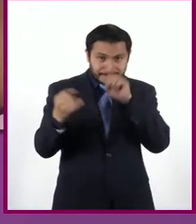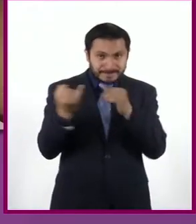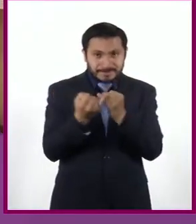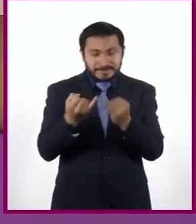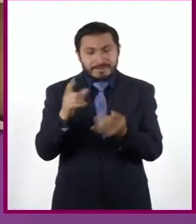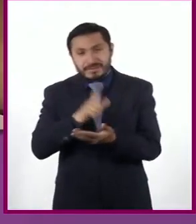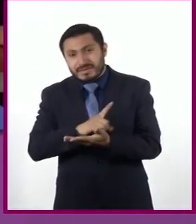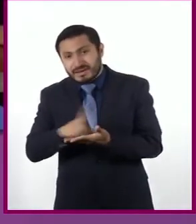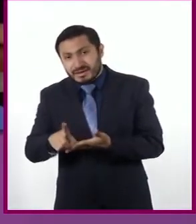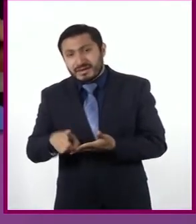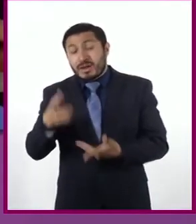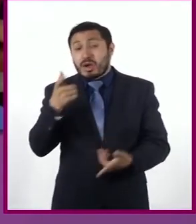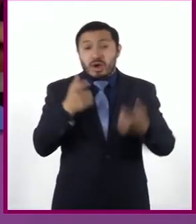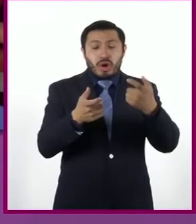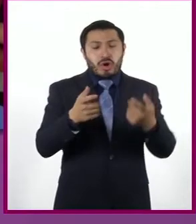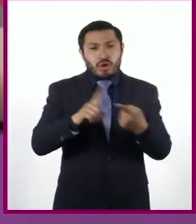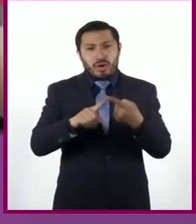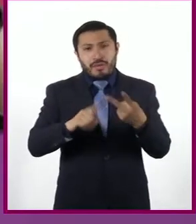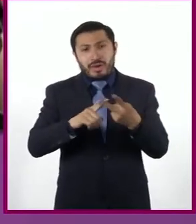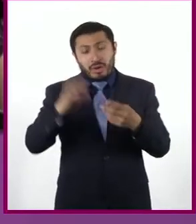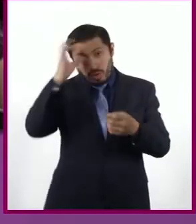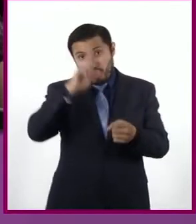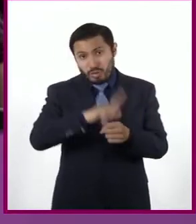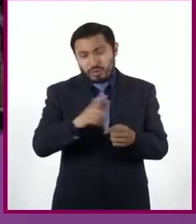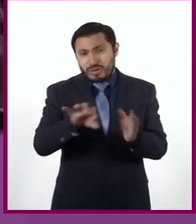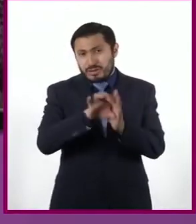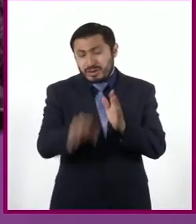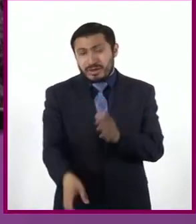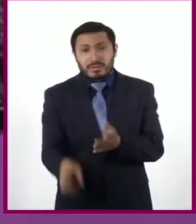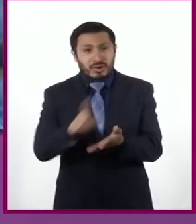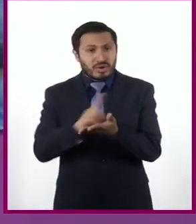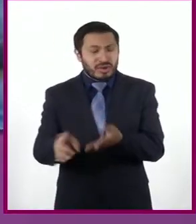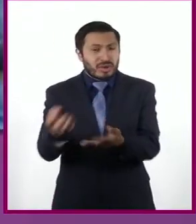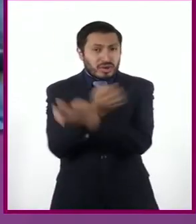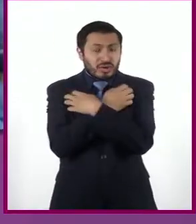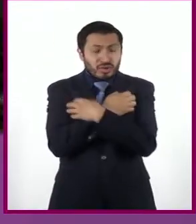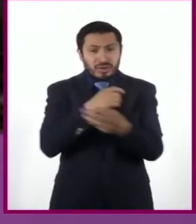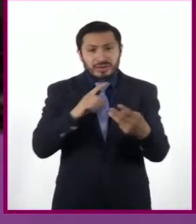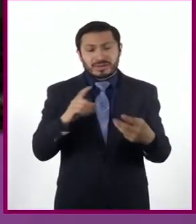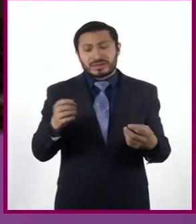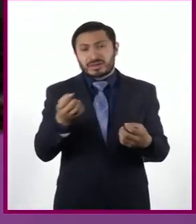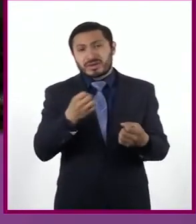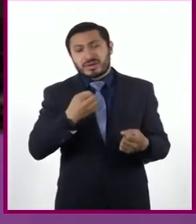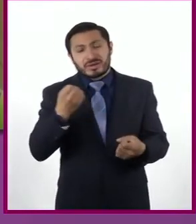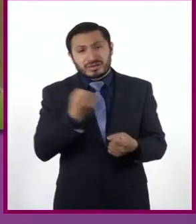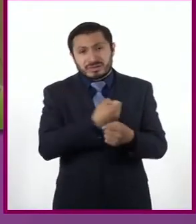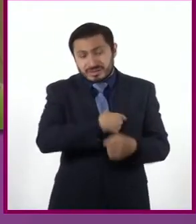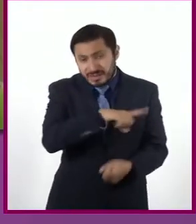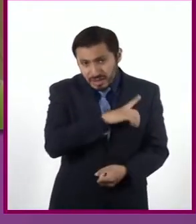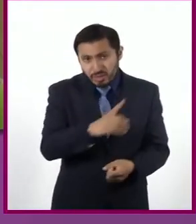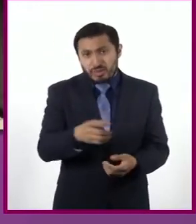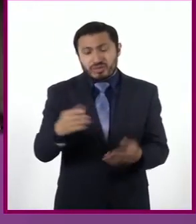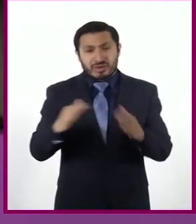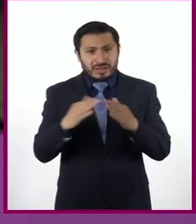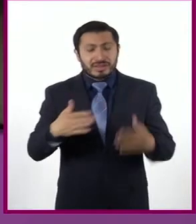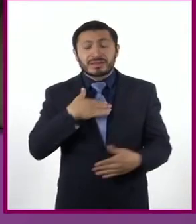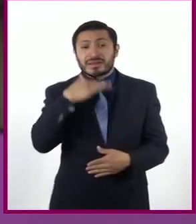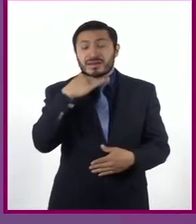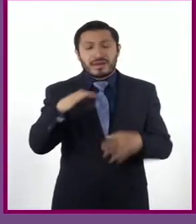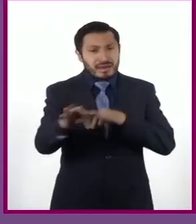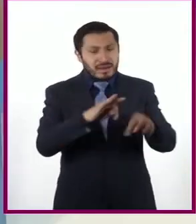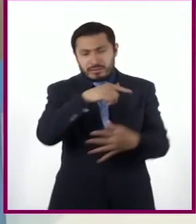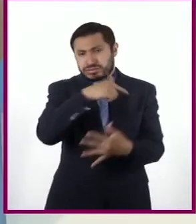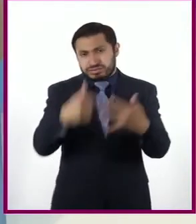derechos económicos y culturales, como los derechos a la educación, salud, vivienda digna y trabajo, entre